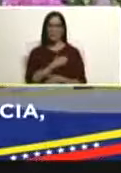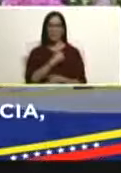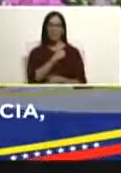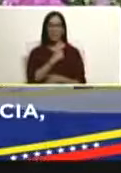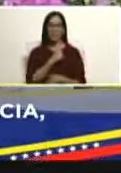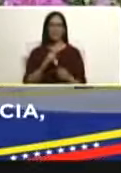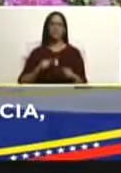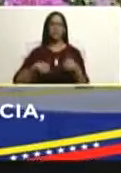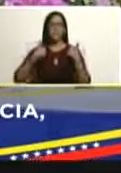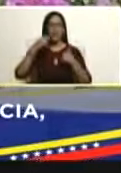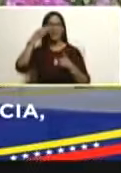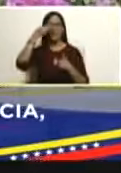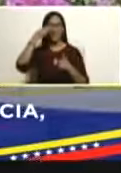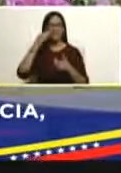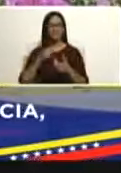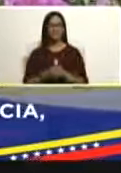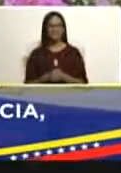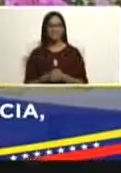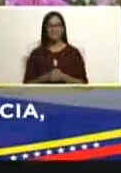Lamentablemente son más los magallaneros.